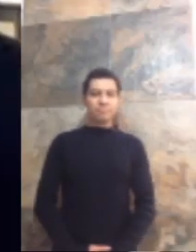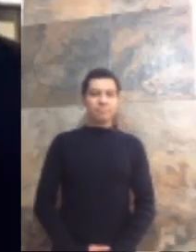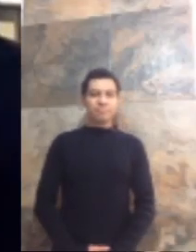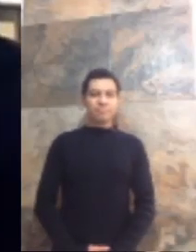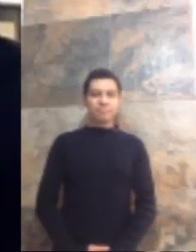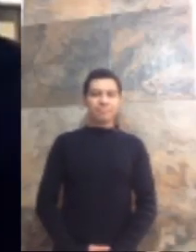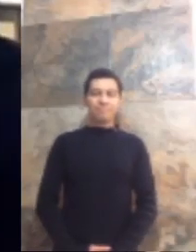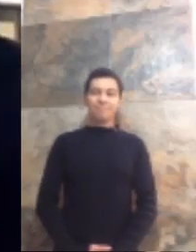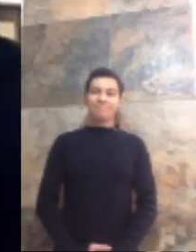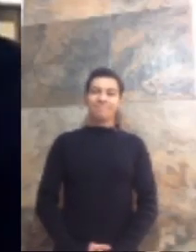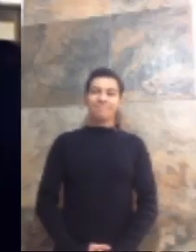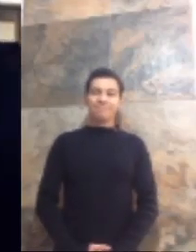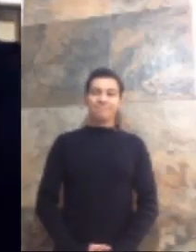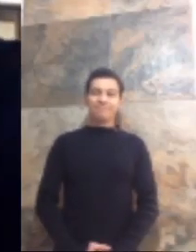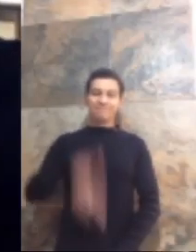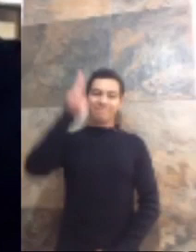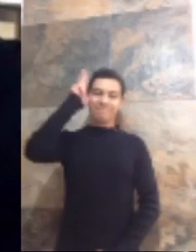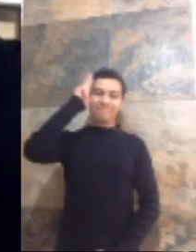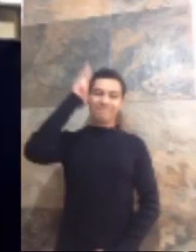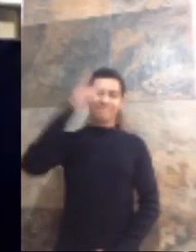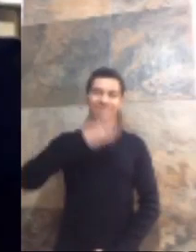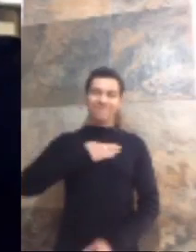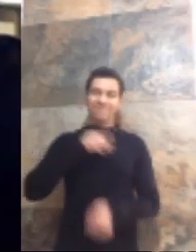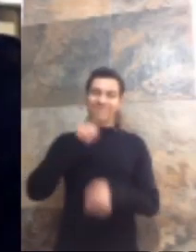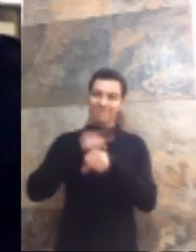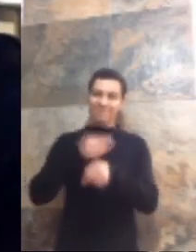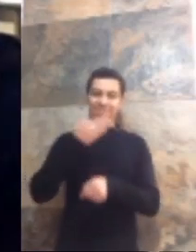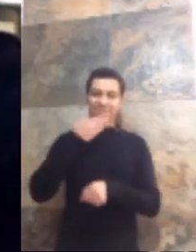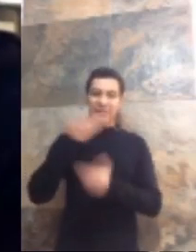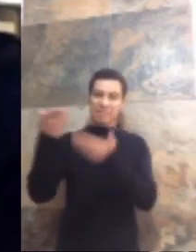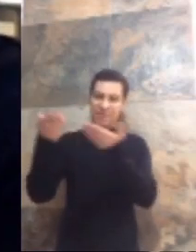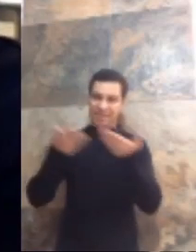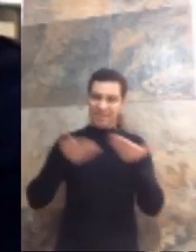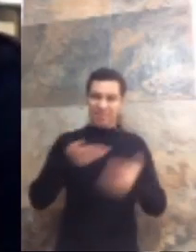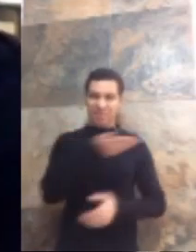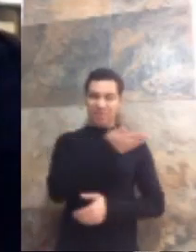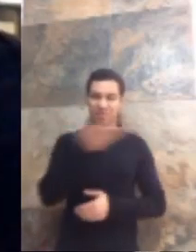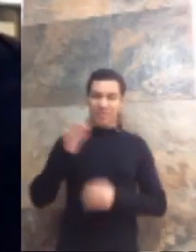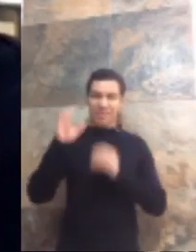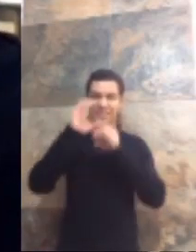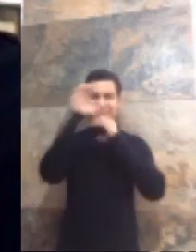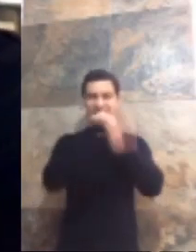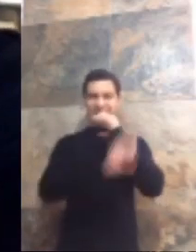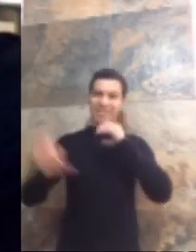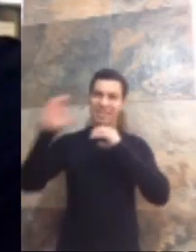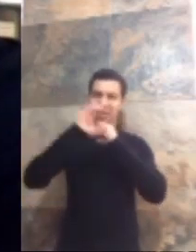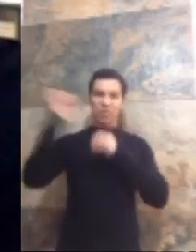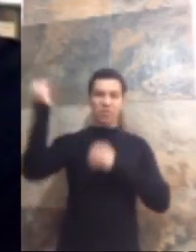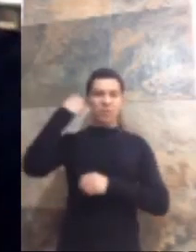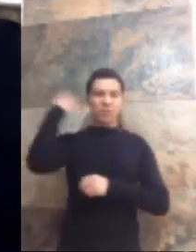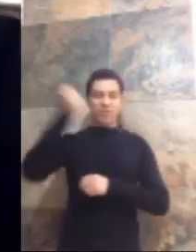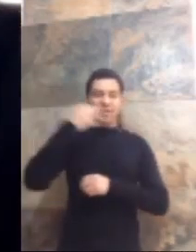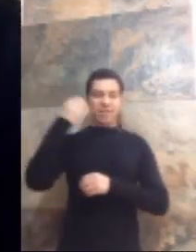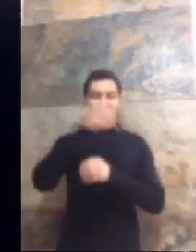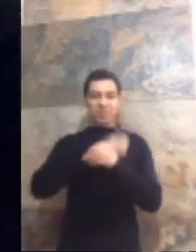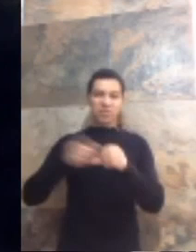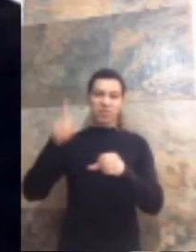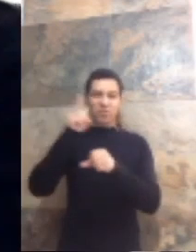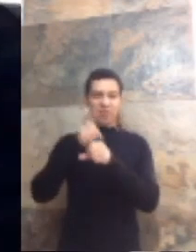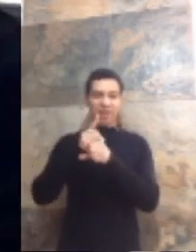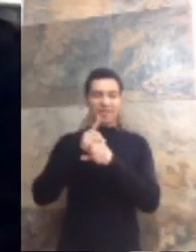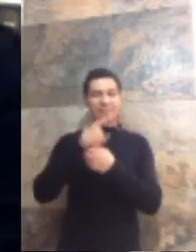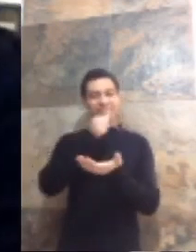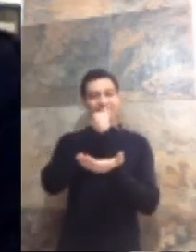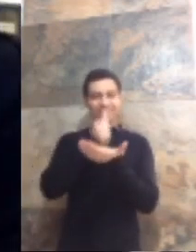¿Qué tal? Buenos días, bienvenidos y bienvenidas nuevamente a este ciclo de conferencias sobre la ciudad y la pandemia organizado por